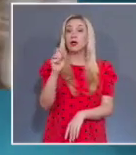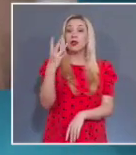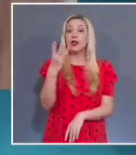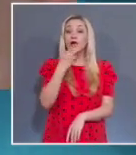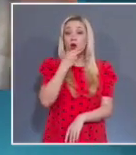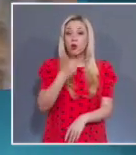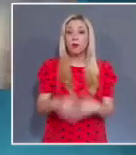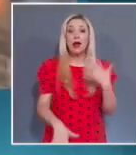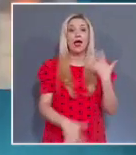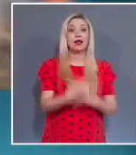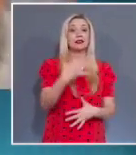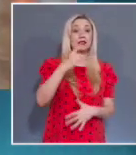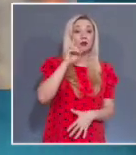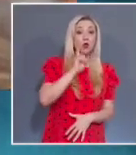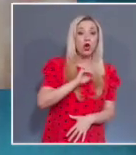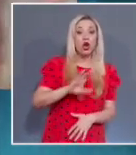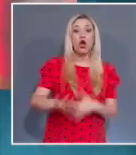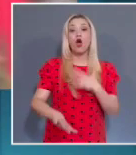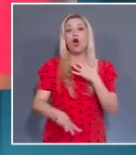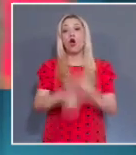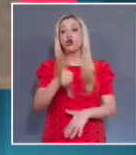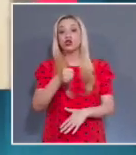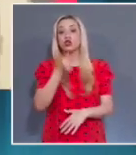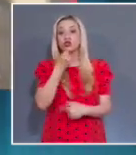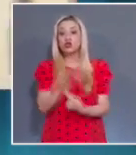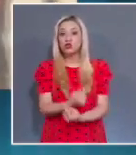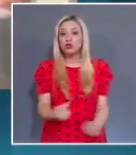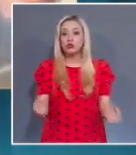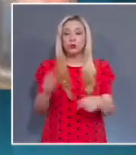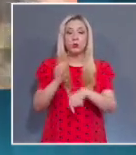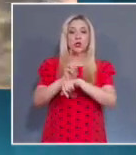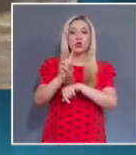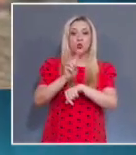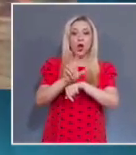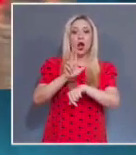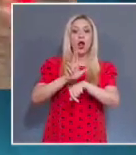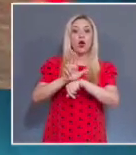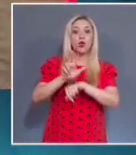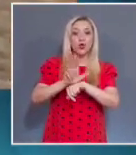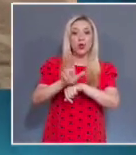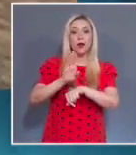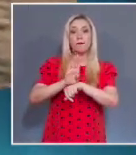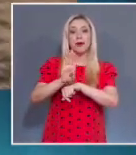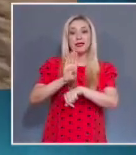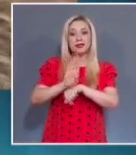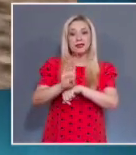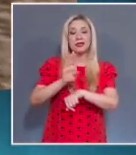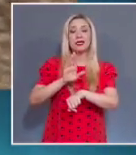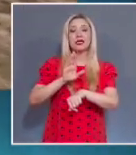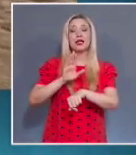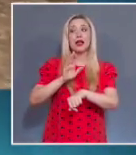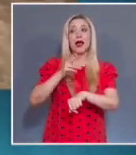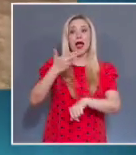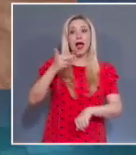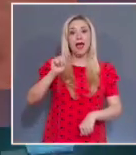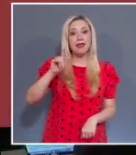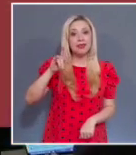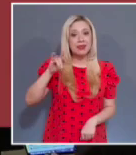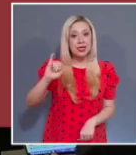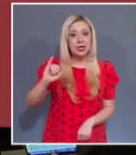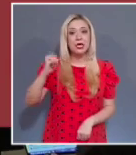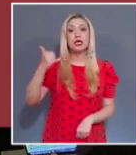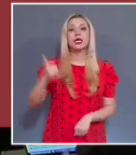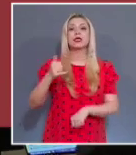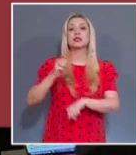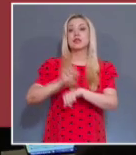11 menores, provenientes de Venezuela, Honduras, Brasil, Cuba, Haití y El Salvador. Se